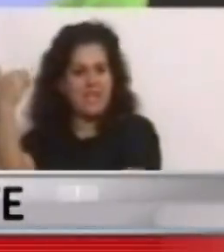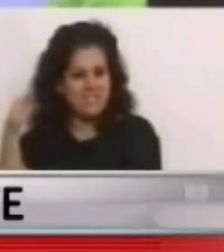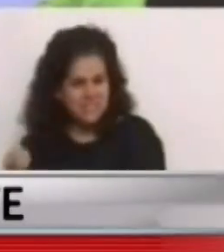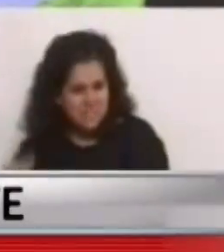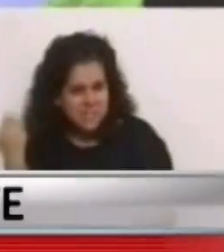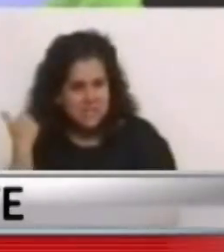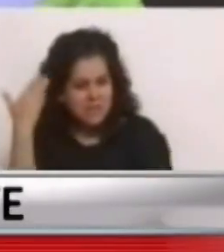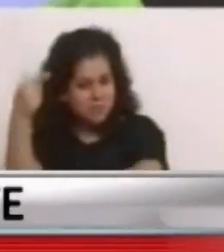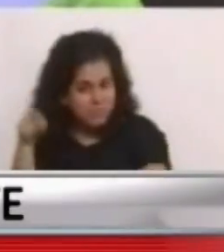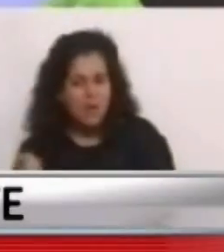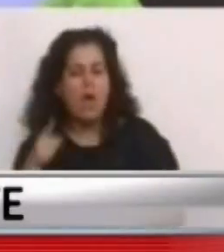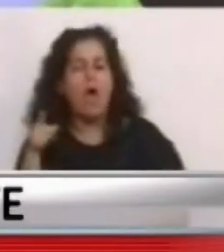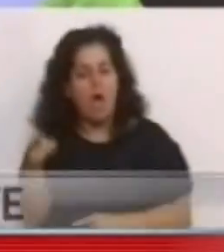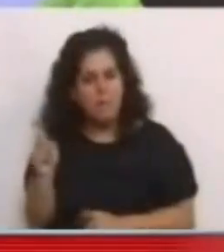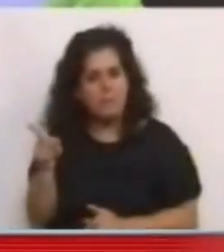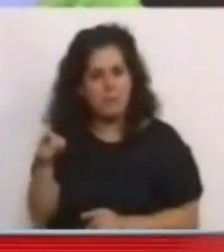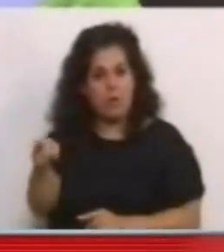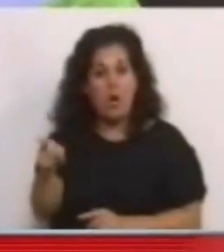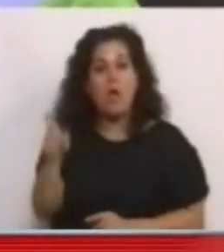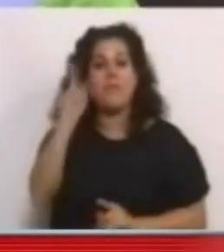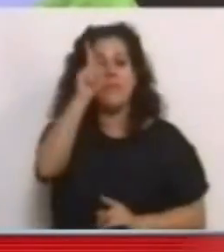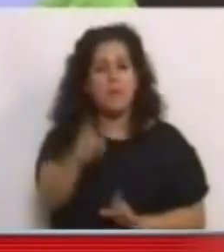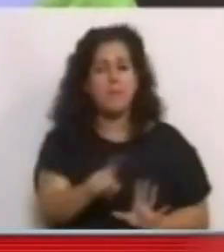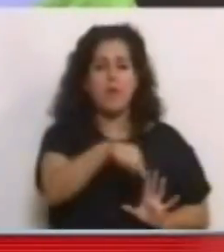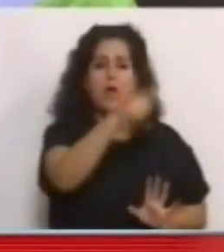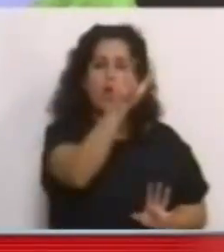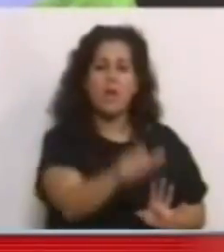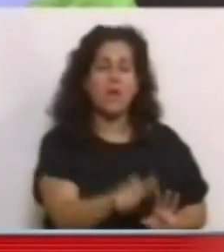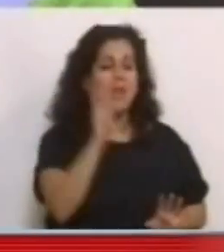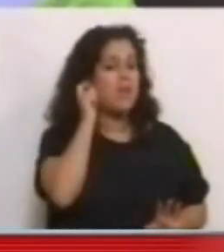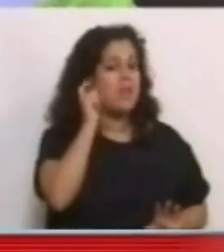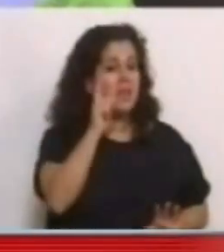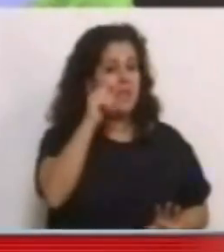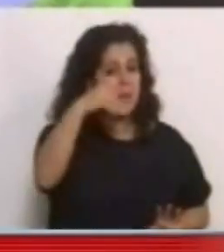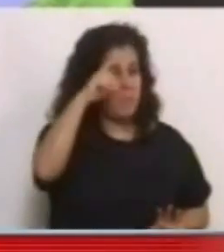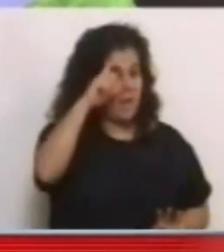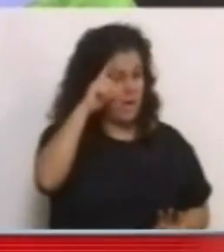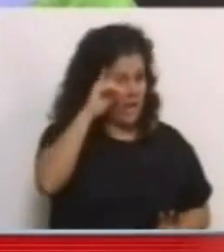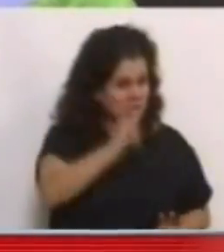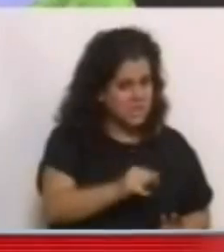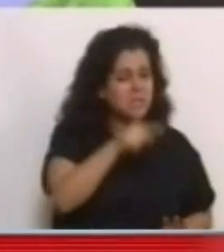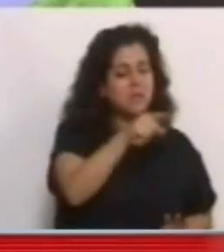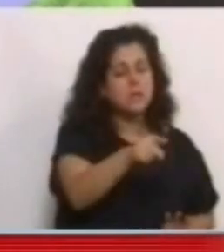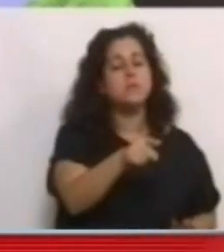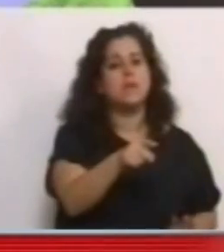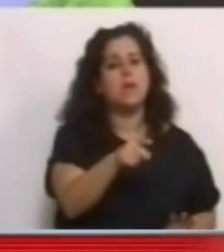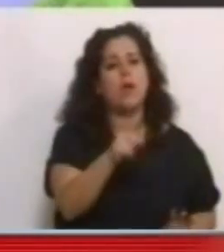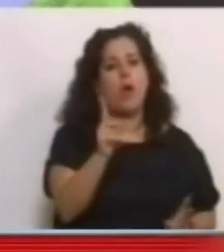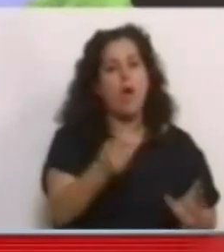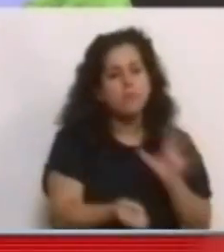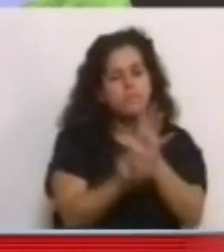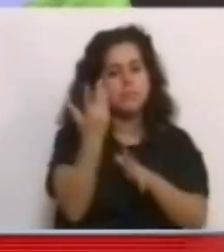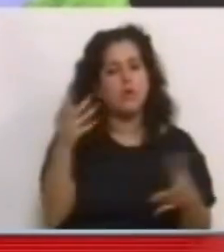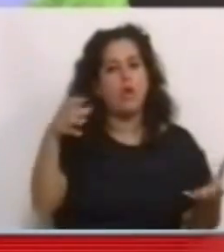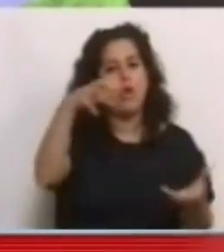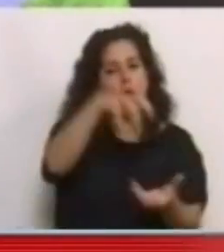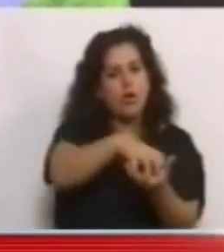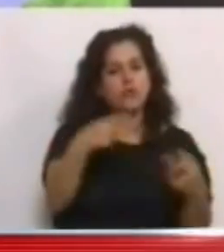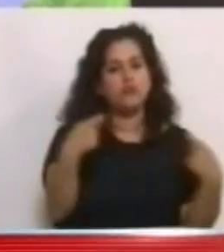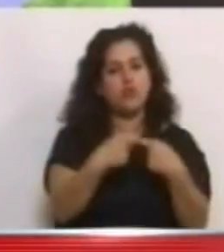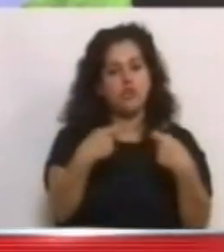preopinante, también el señor Horacio Jiménez constituyó la sociedad COFEME